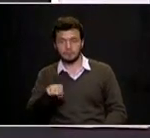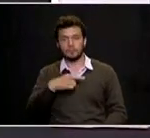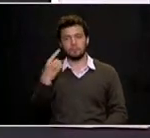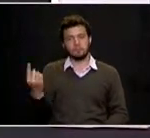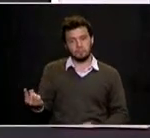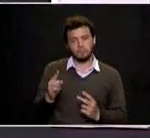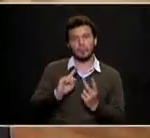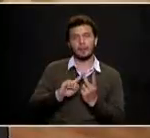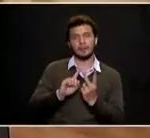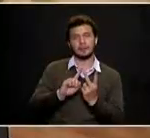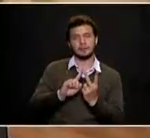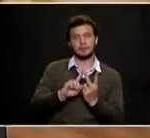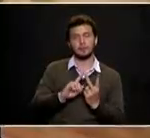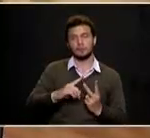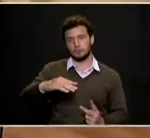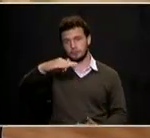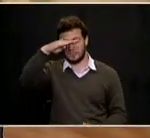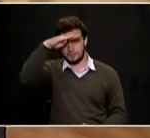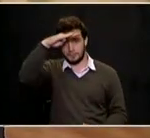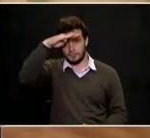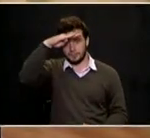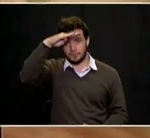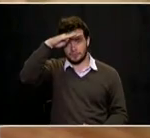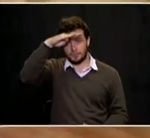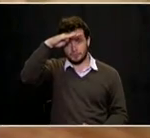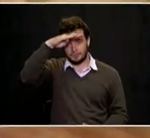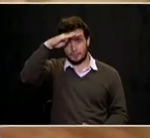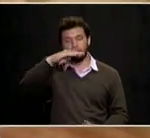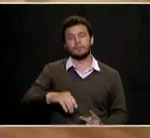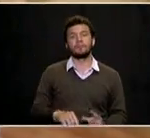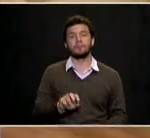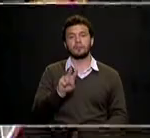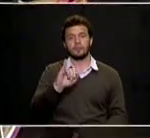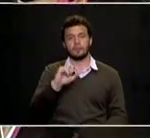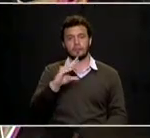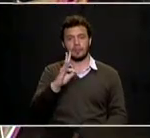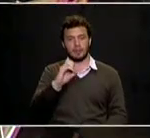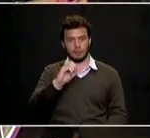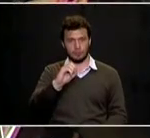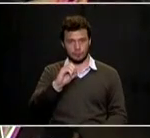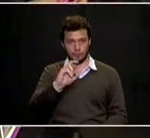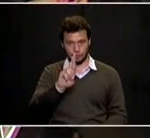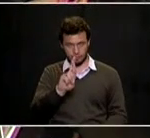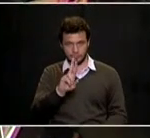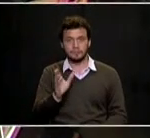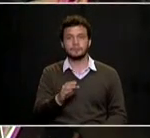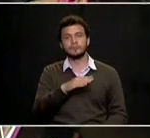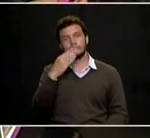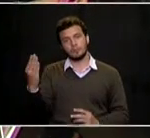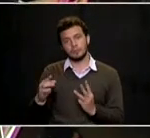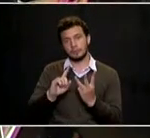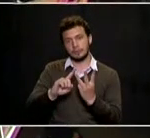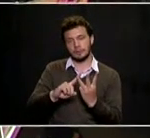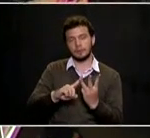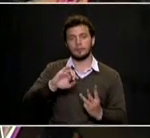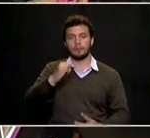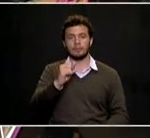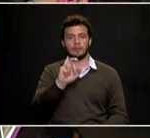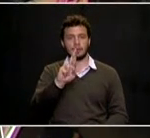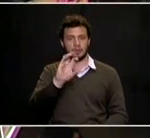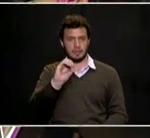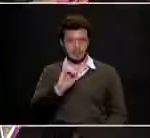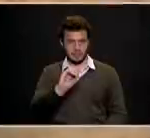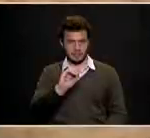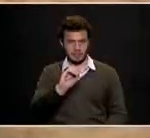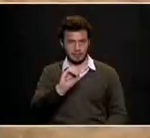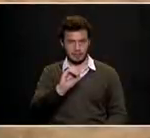tiempo víctor correa del polo democrático alternativo en el tercer lugar estará jairo herrán vargas de colombia